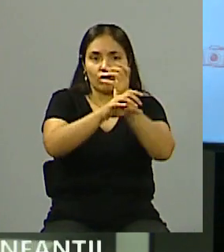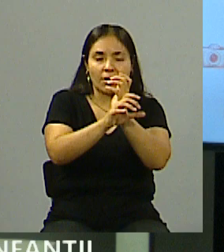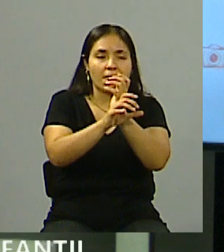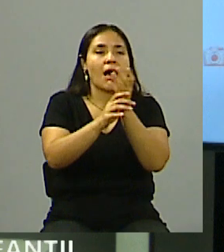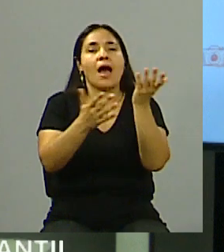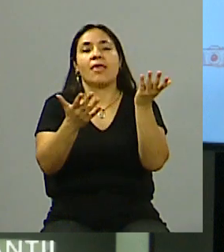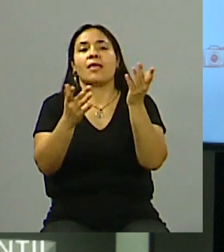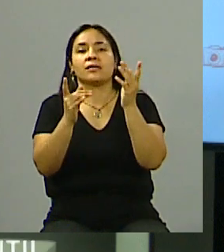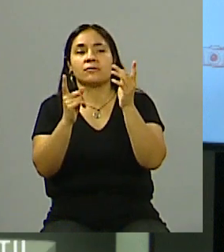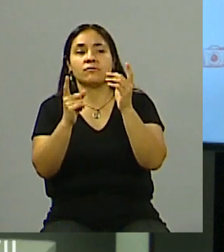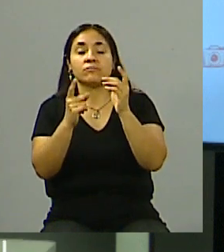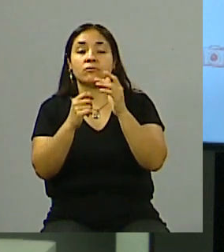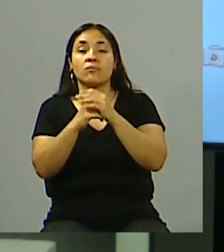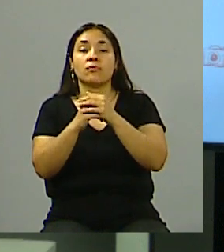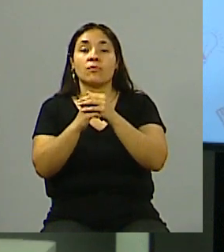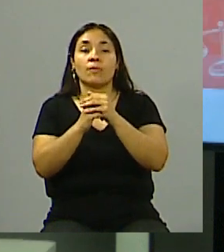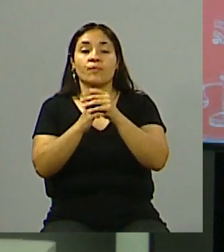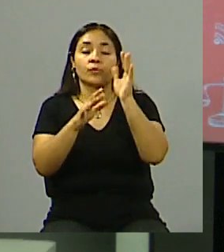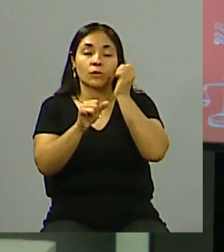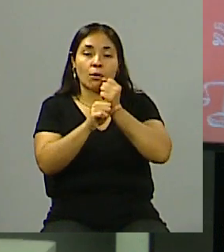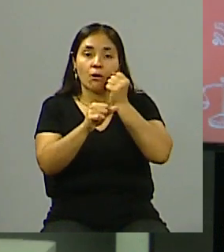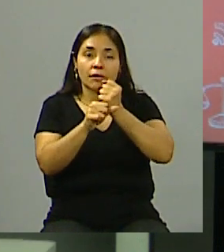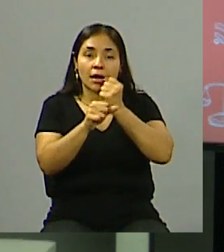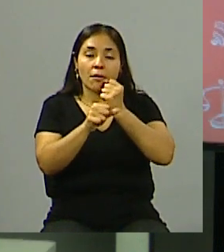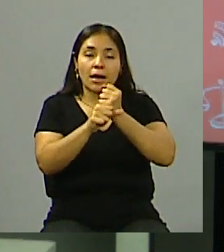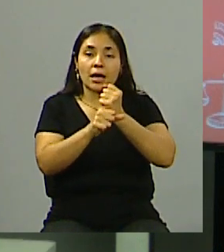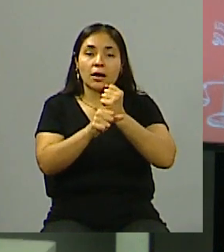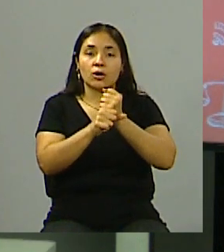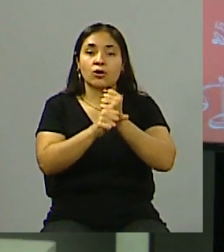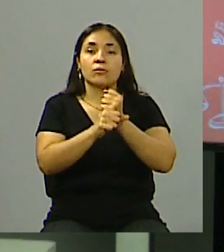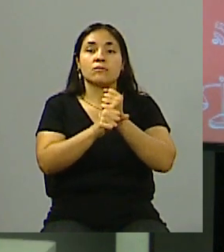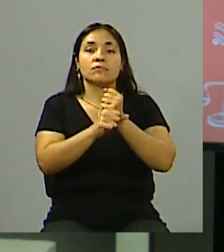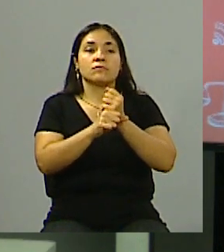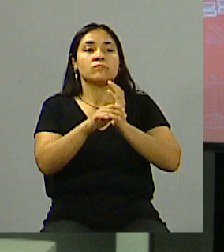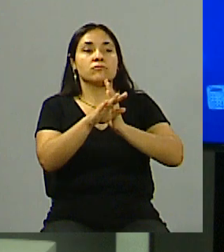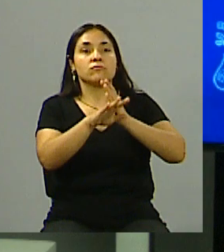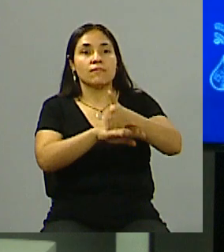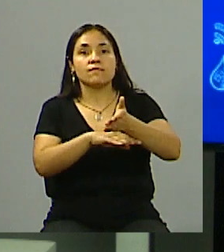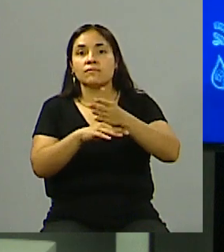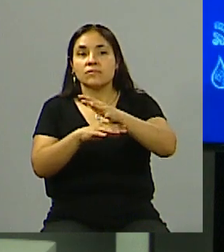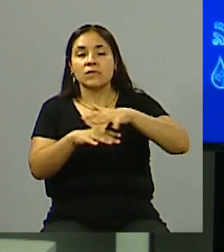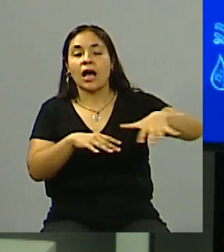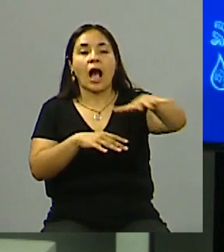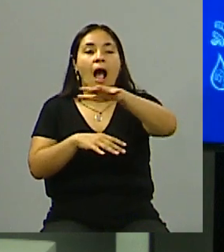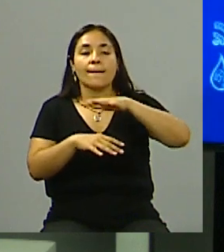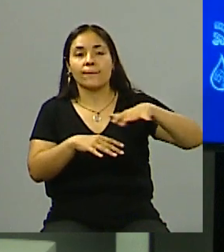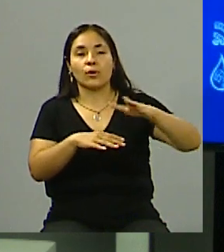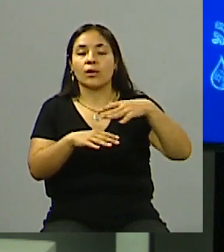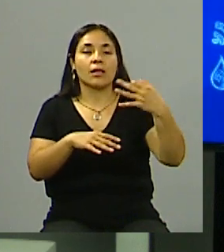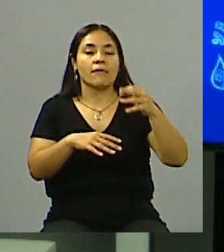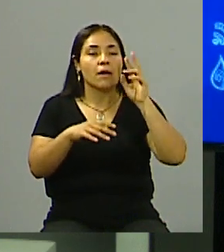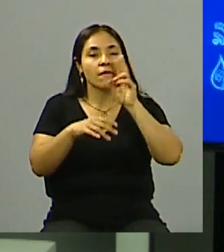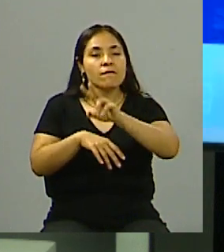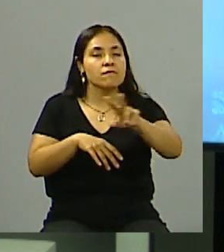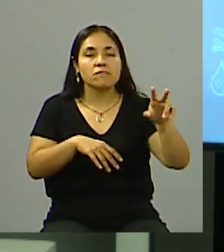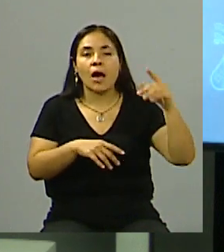etcétera, y tienen que hacer este trabajo también de campo. Digo, ¿cuáles son las principales desigualdades que